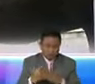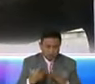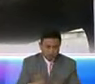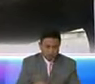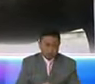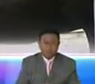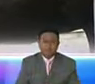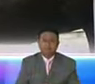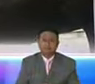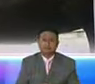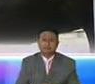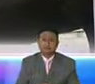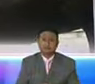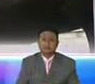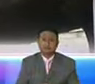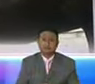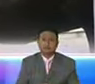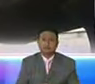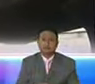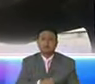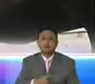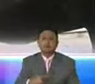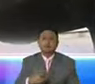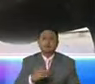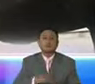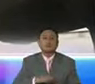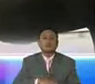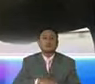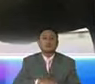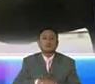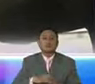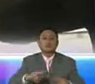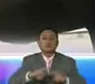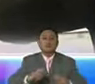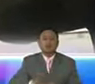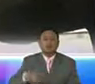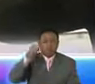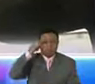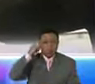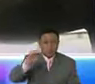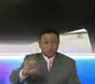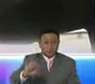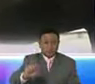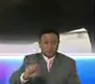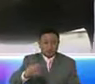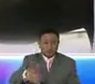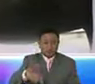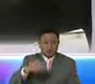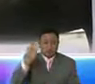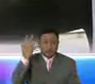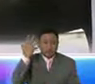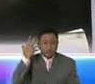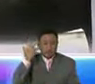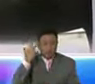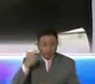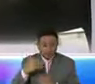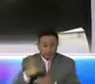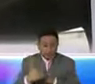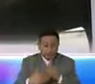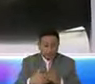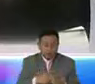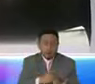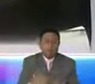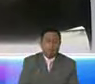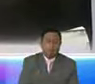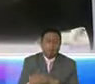impugnaciones que pudieran haber de parte de la candidatura de Guillermo Lasso. Y en esos días en que estábamos en espera